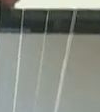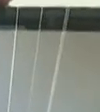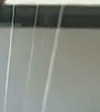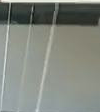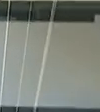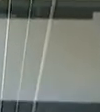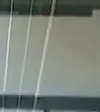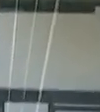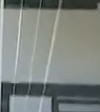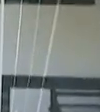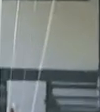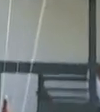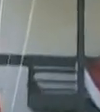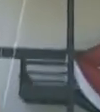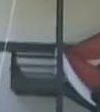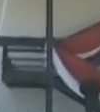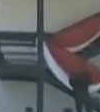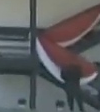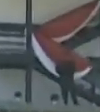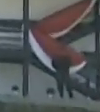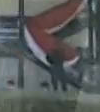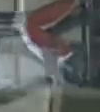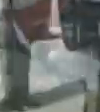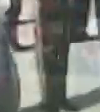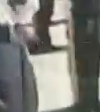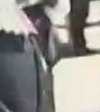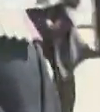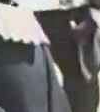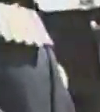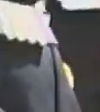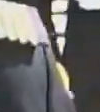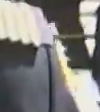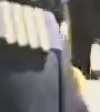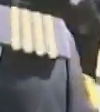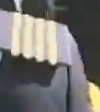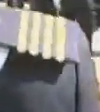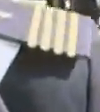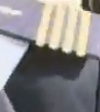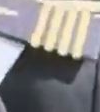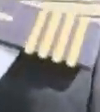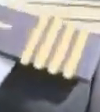con dignidad cancelará todos los bonos de la deuda externa. Es parte de la información